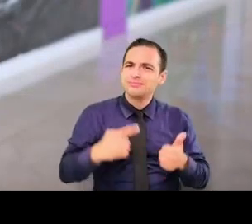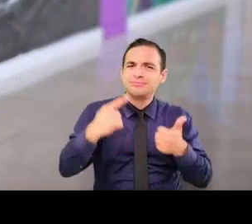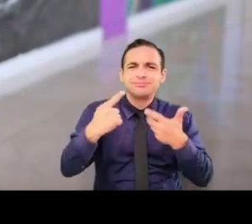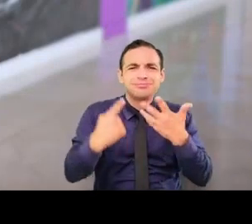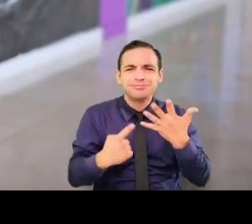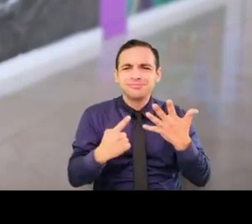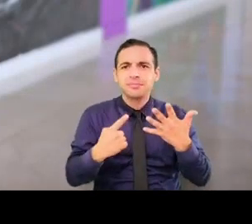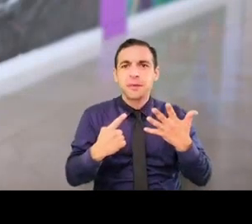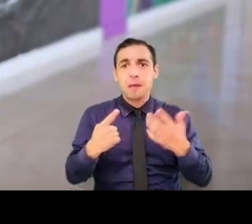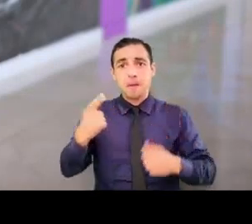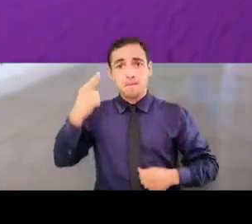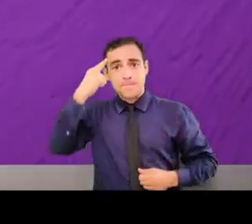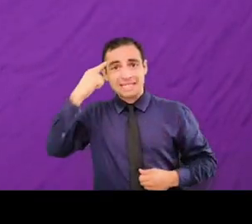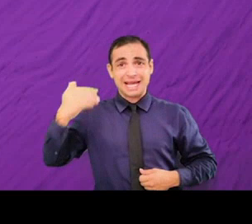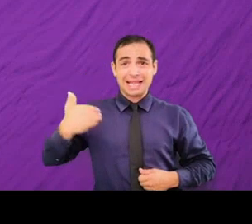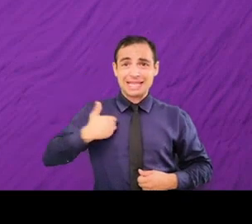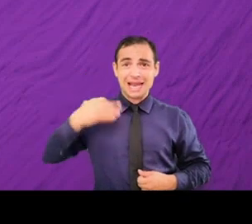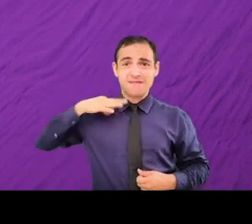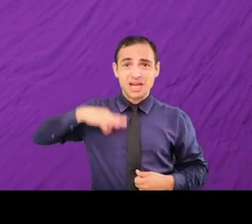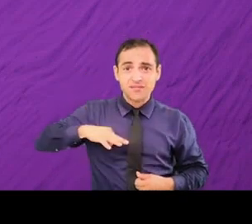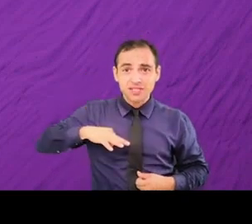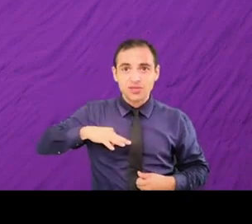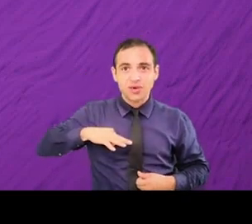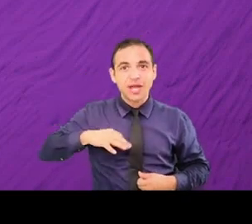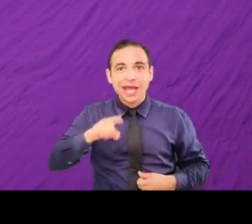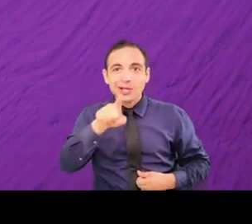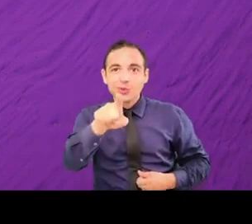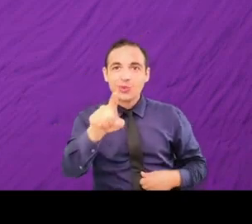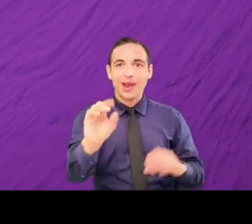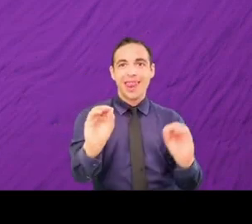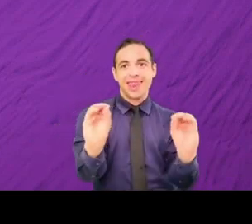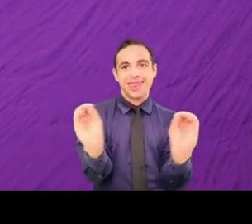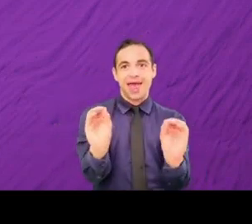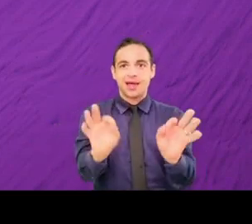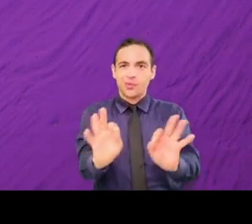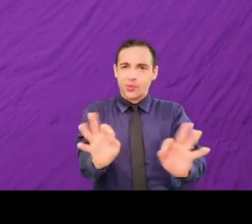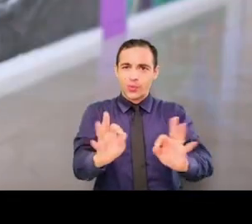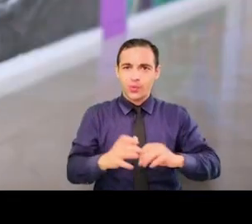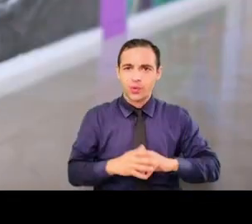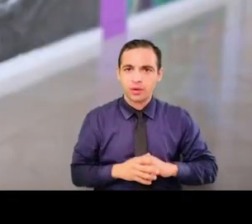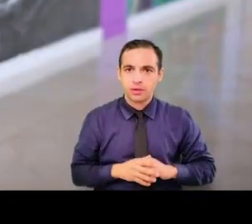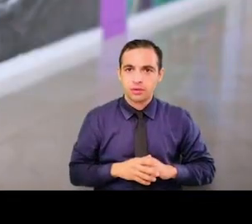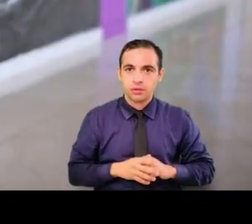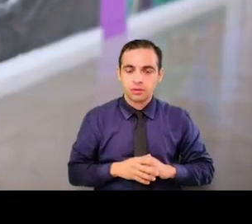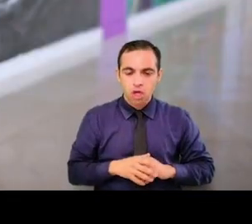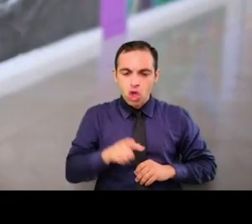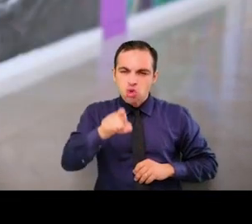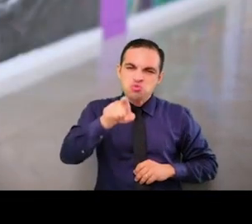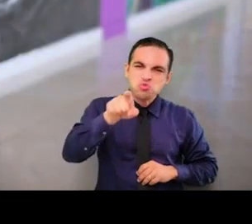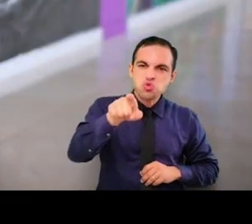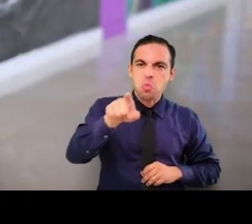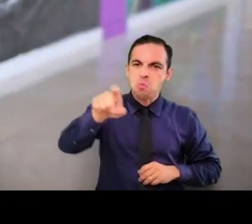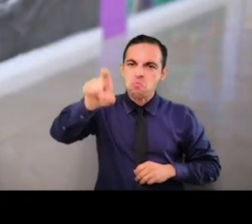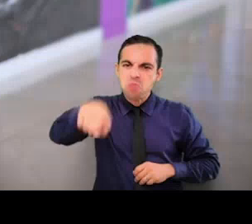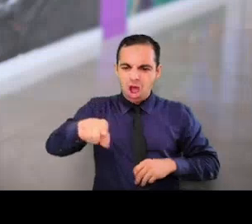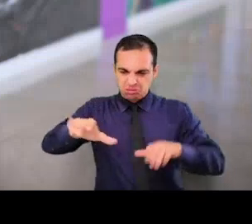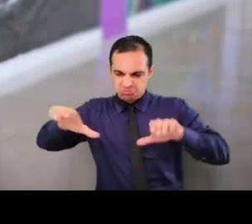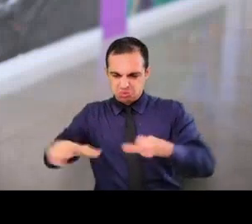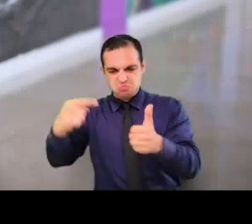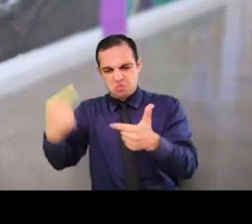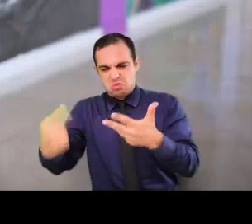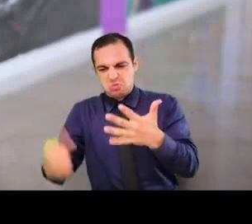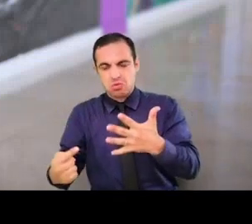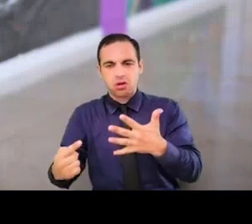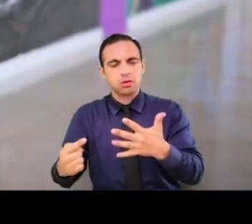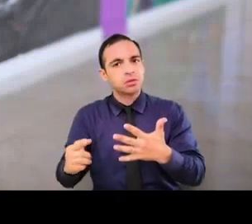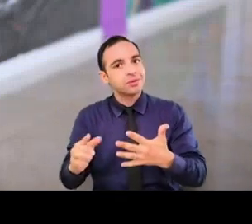o amenaza con quitártelos cree tener unos privilegios que a ti te niega y Define el rol que debes tener no el